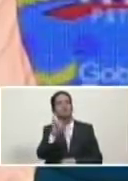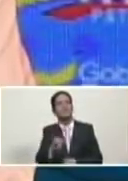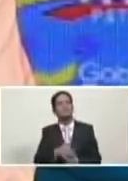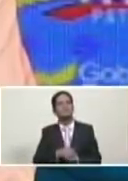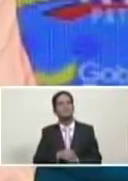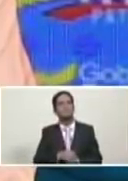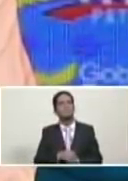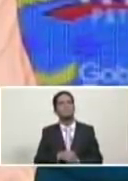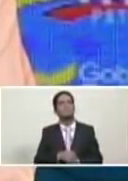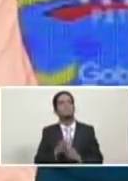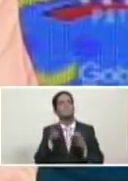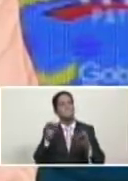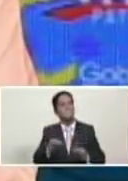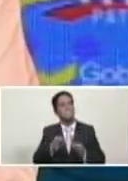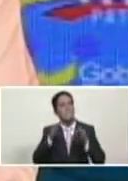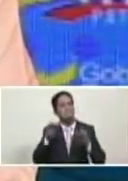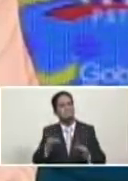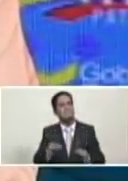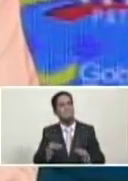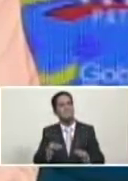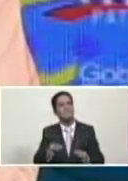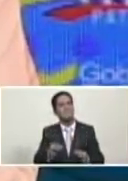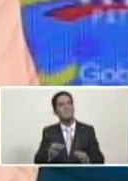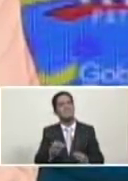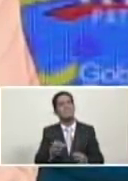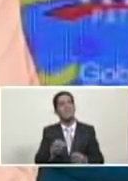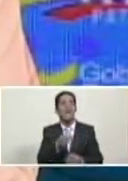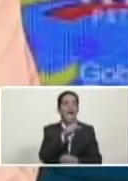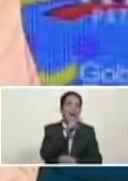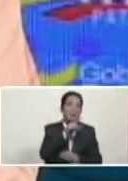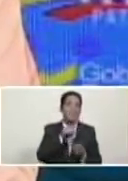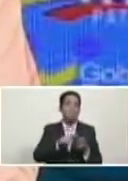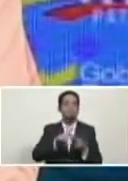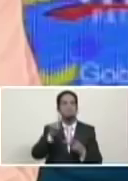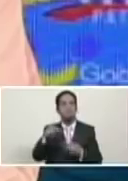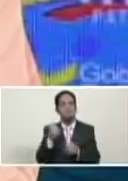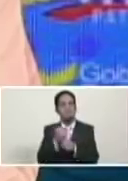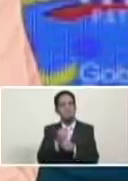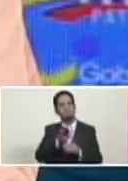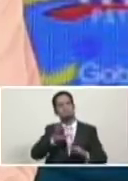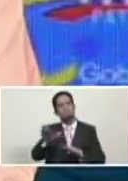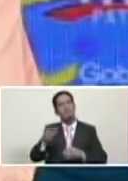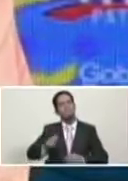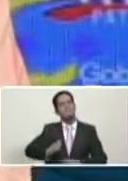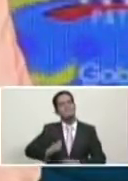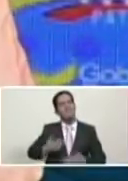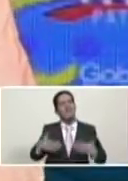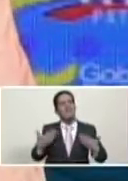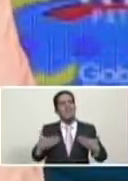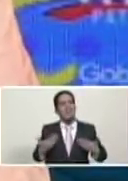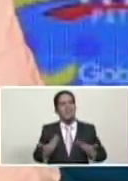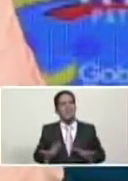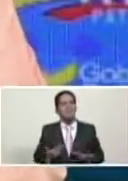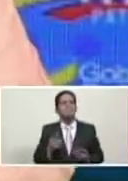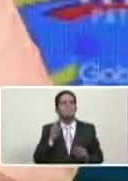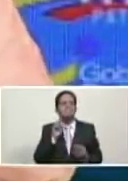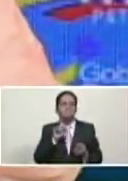siempre hablando y obrando a favor de la vida, de la alegría, de la